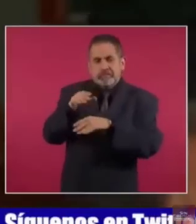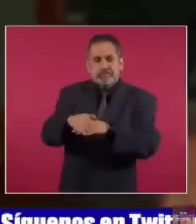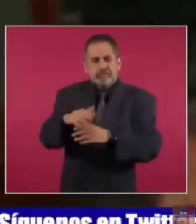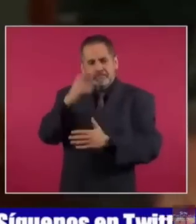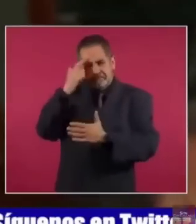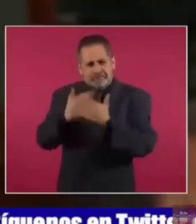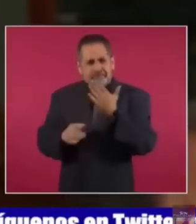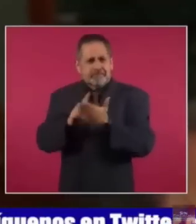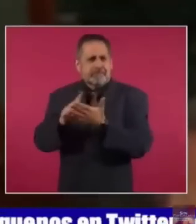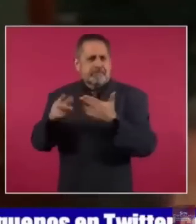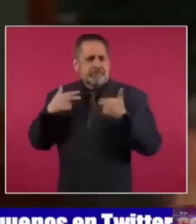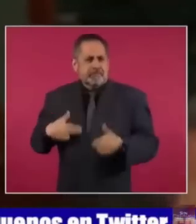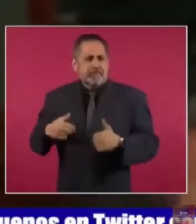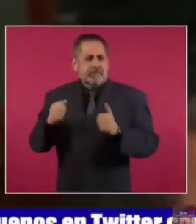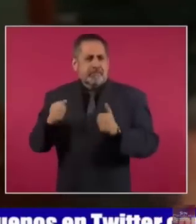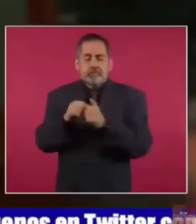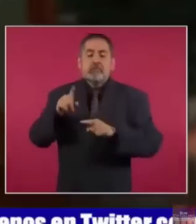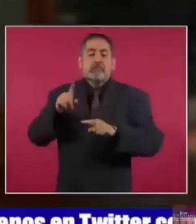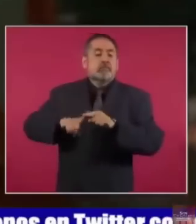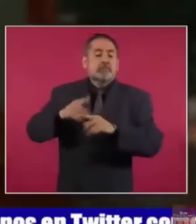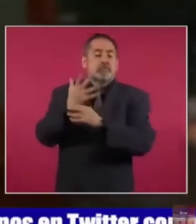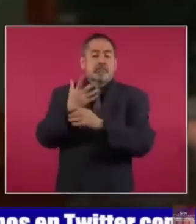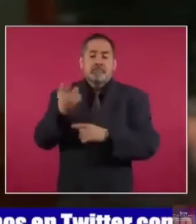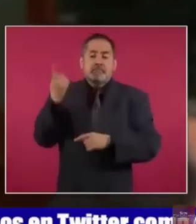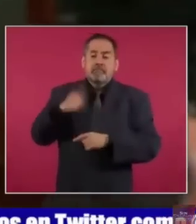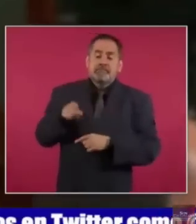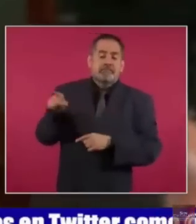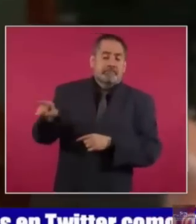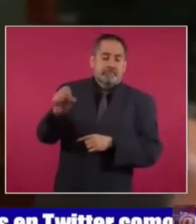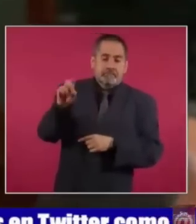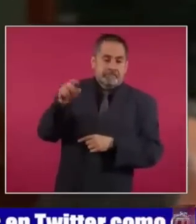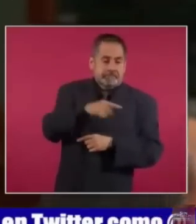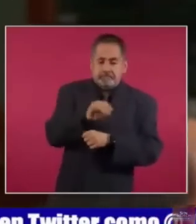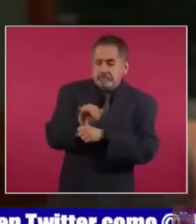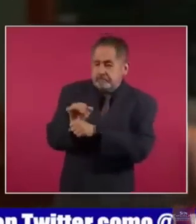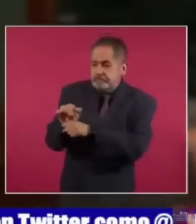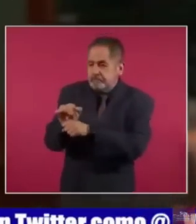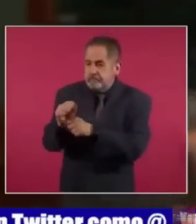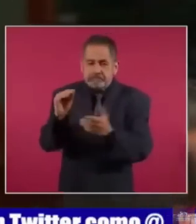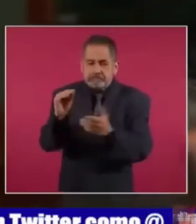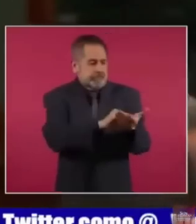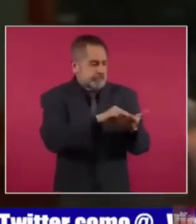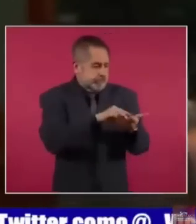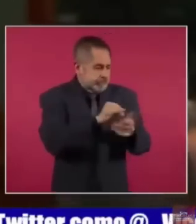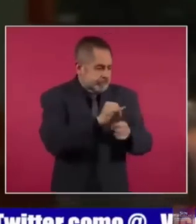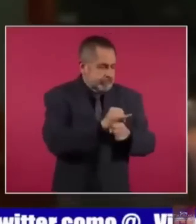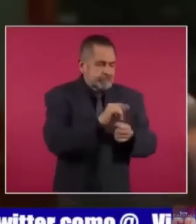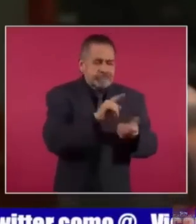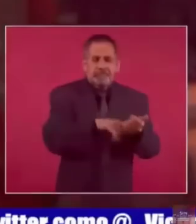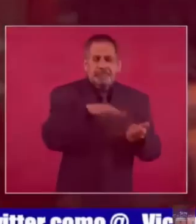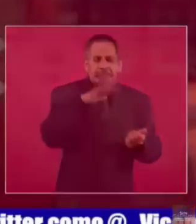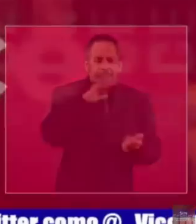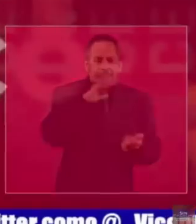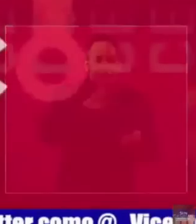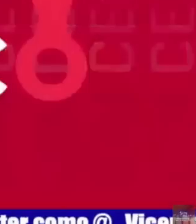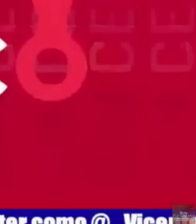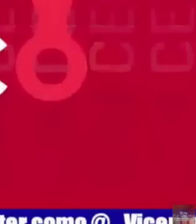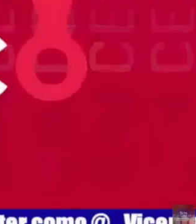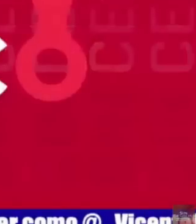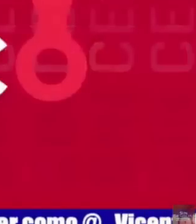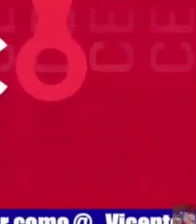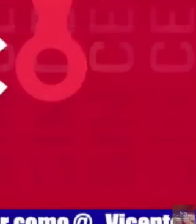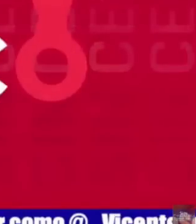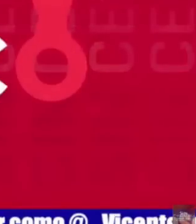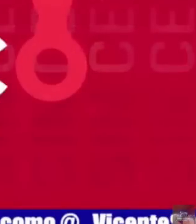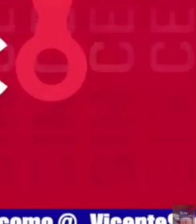cuando este ha llegado a ser de un alto nivel, pero eso no significa que yo